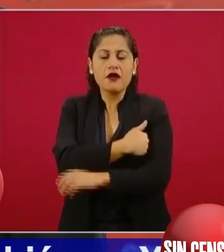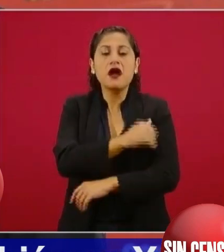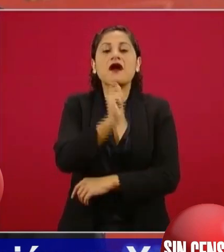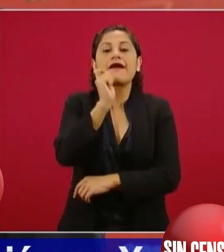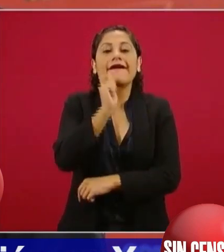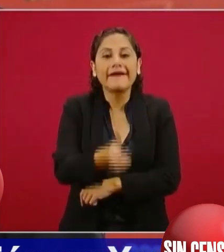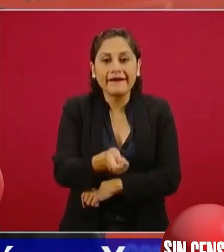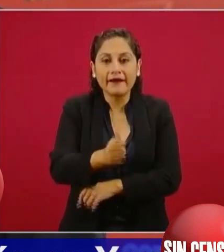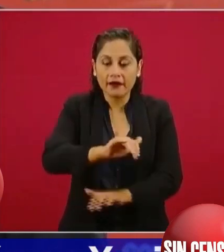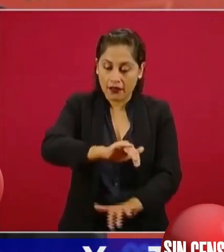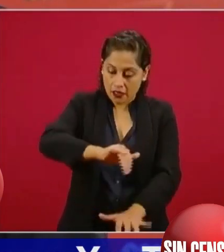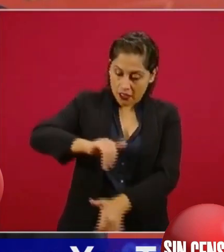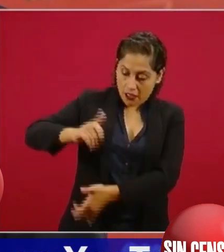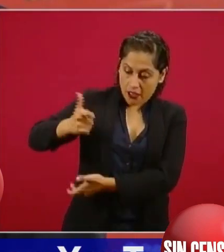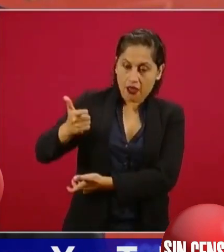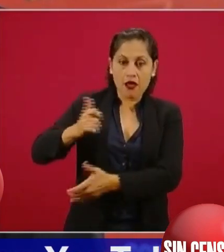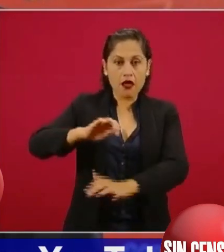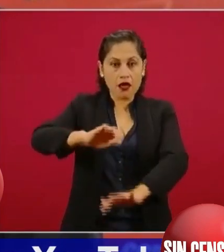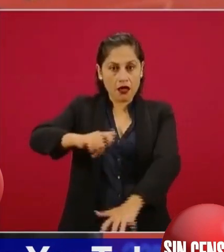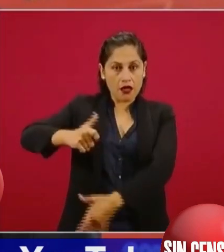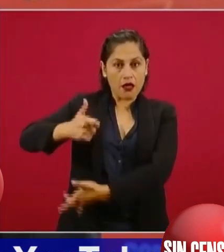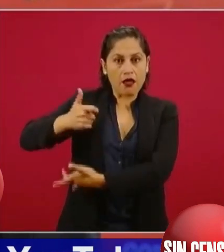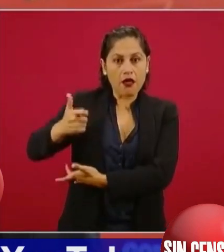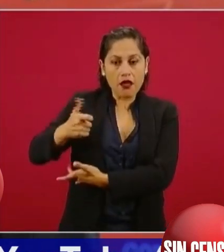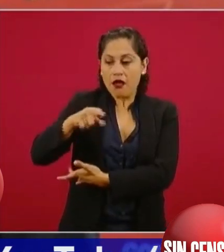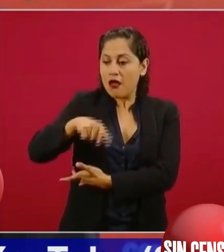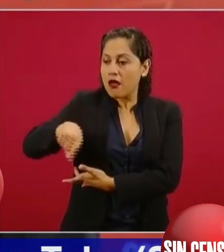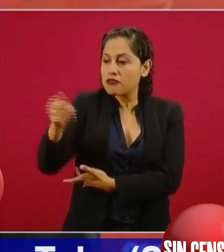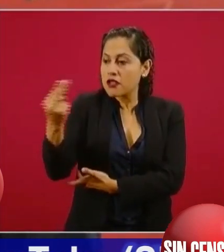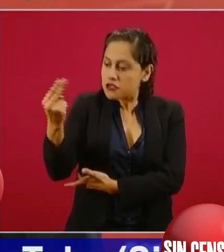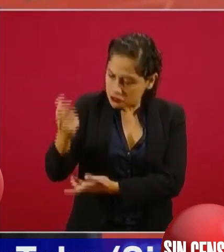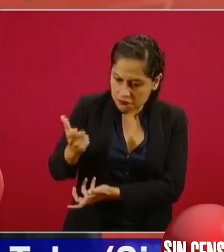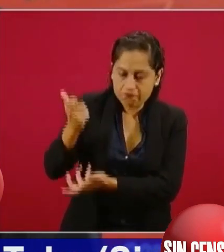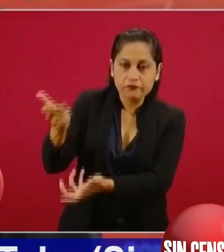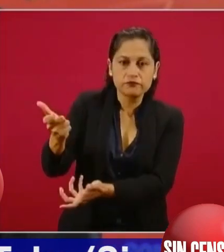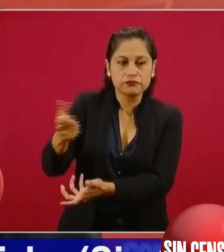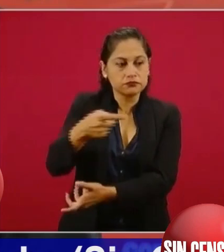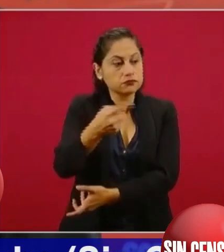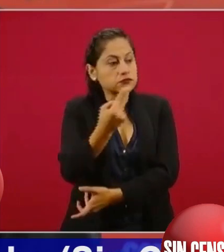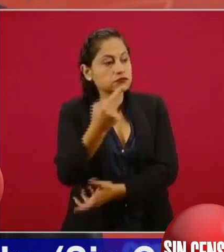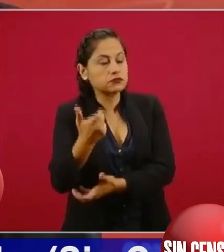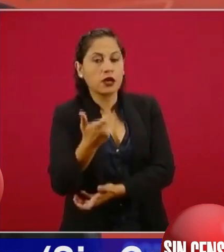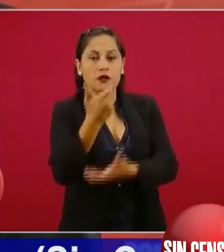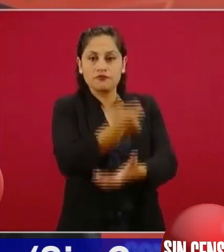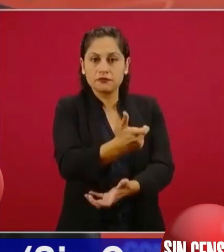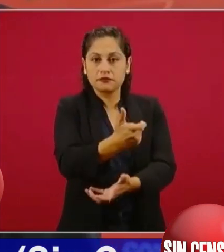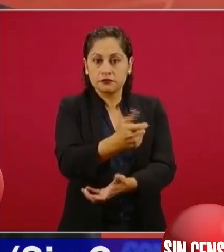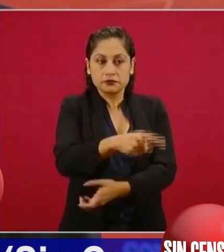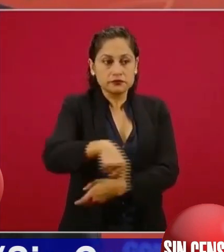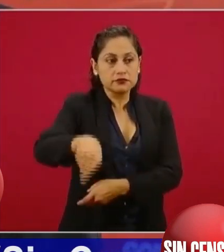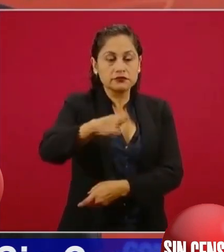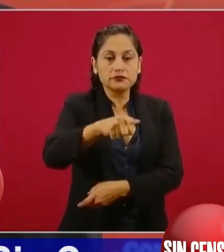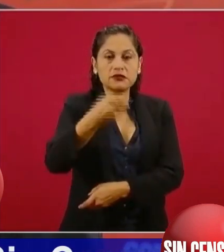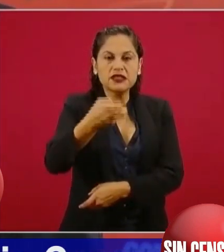le falte dinero a los pobres, a los desamparados, a los humillados de siempre.